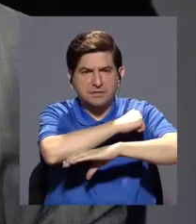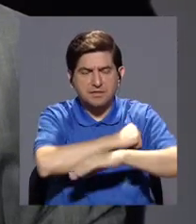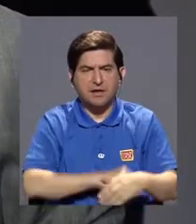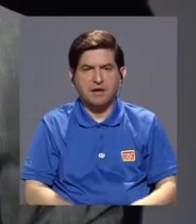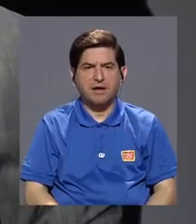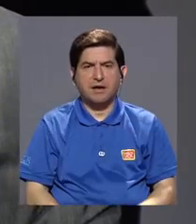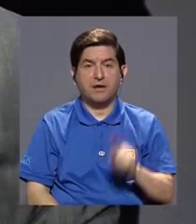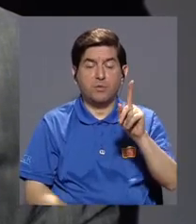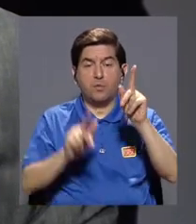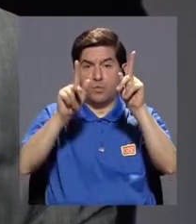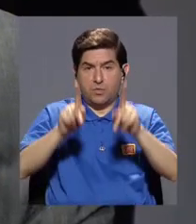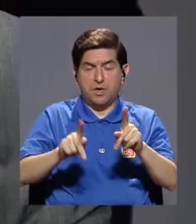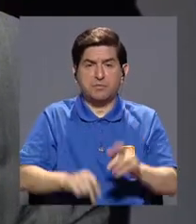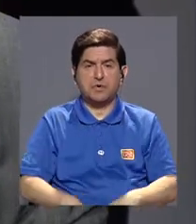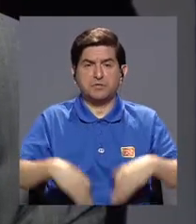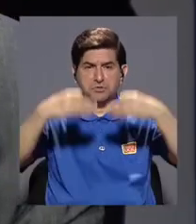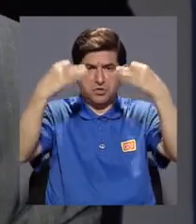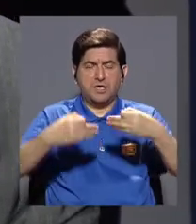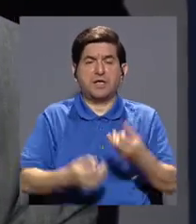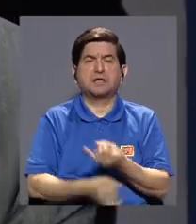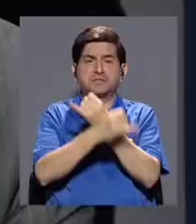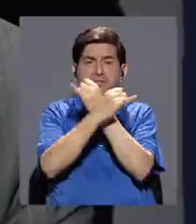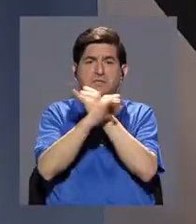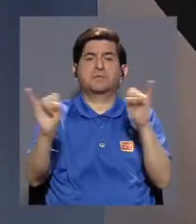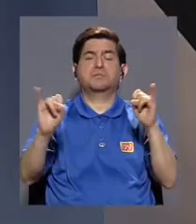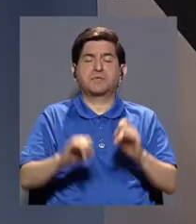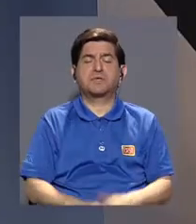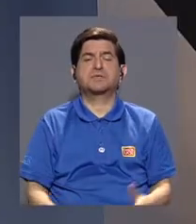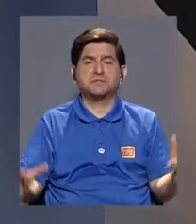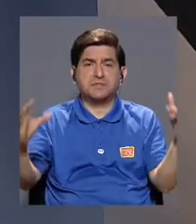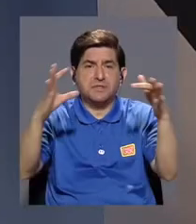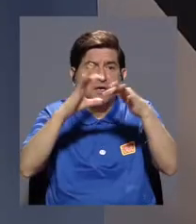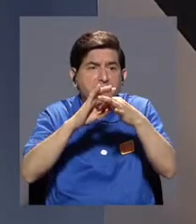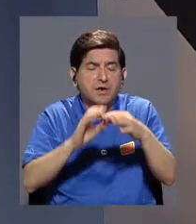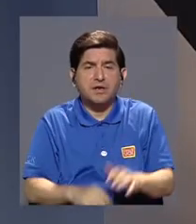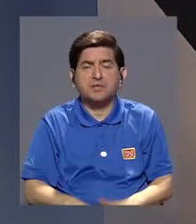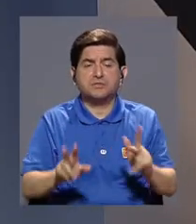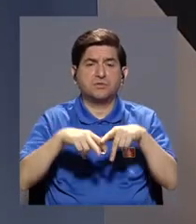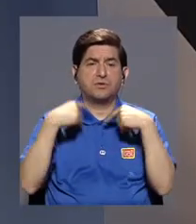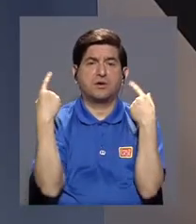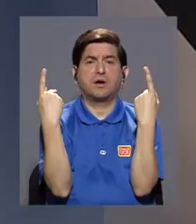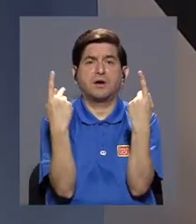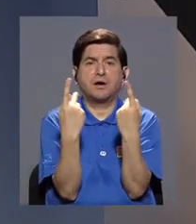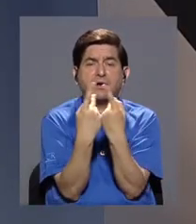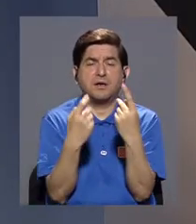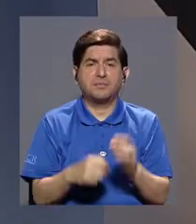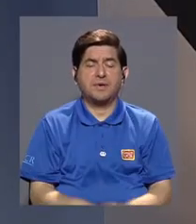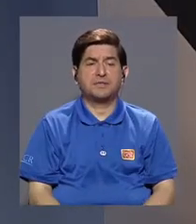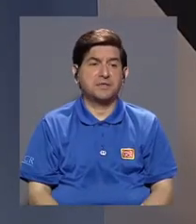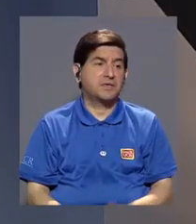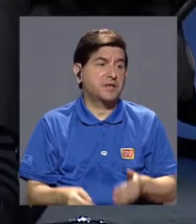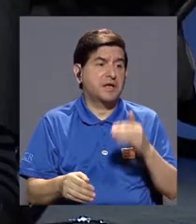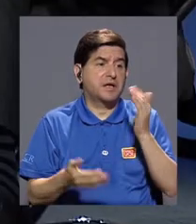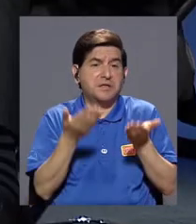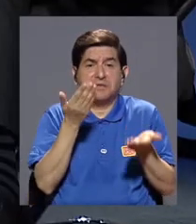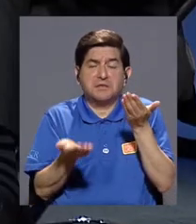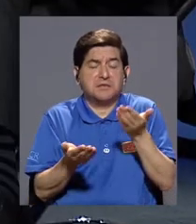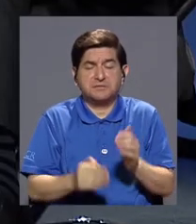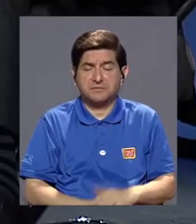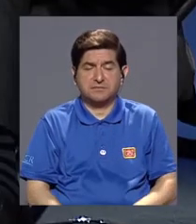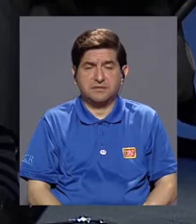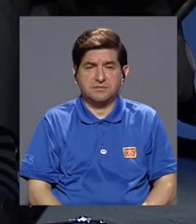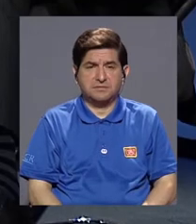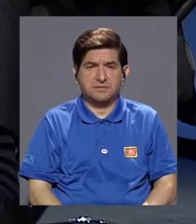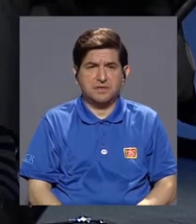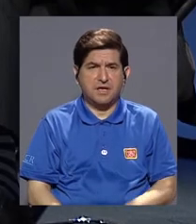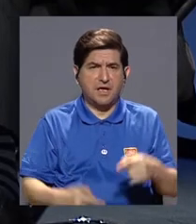para condenar a una persona que decide ser independiente en relación al partido X, ¿verdad? Eso iría en